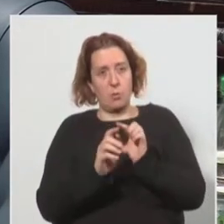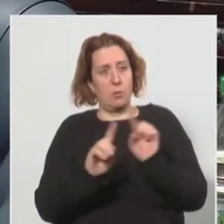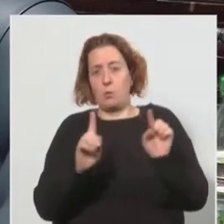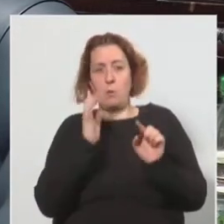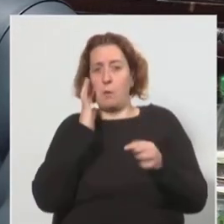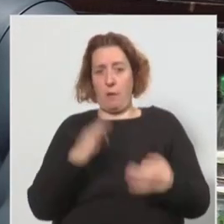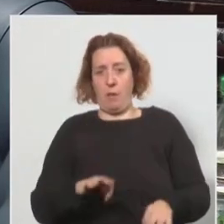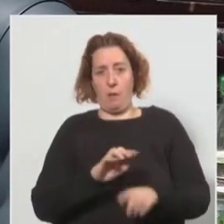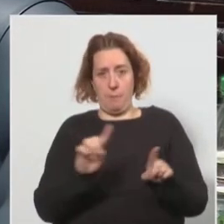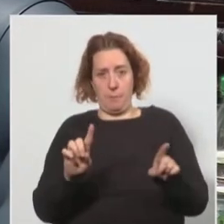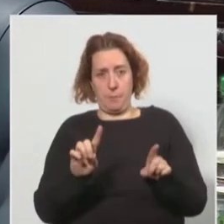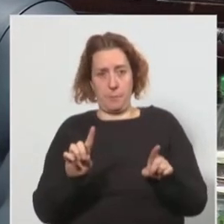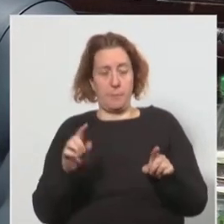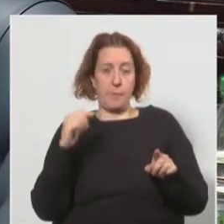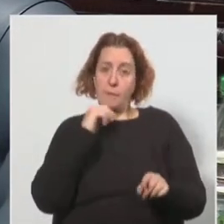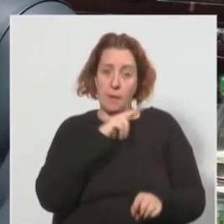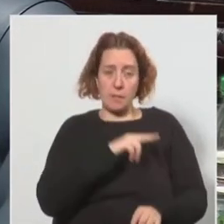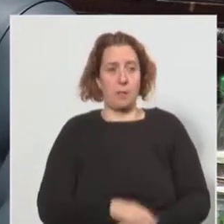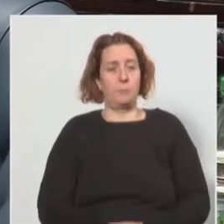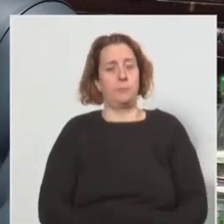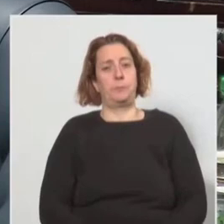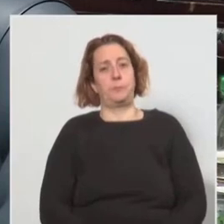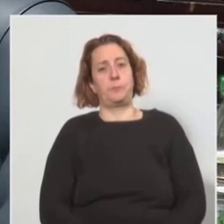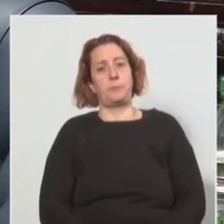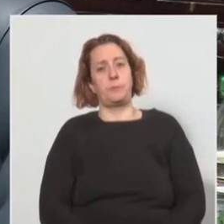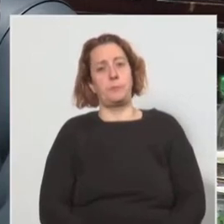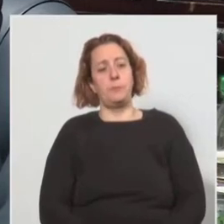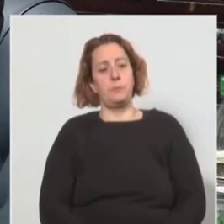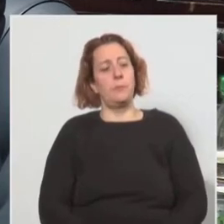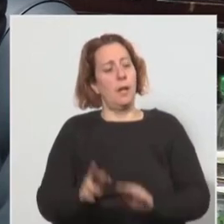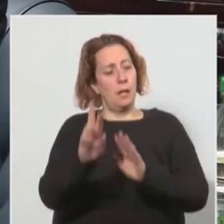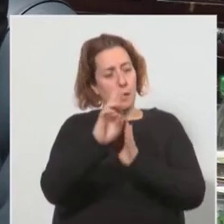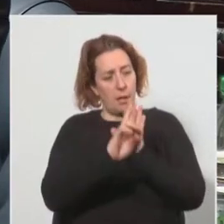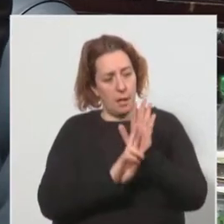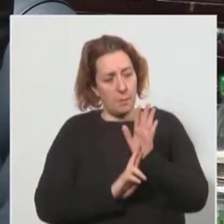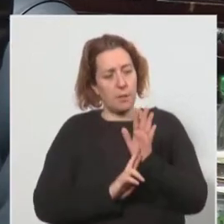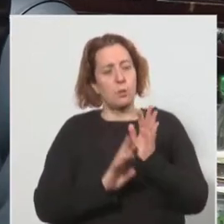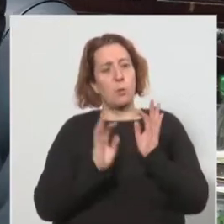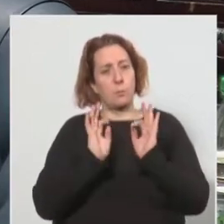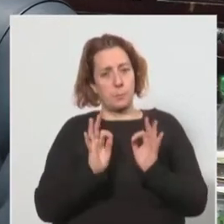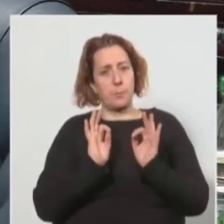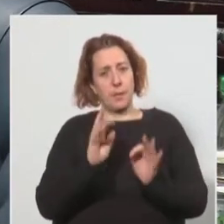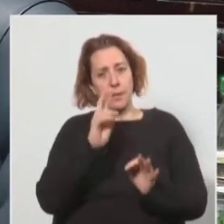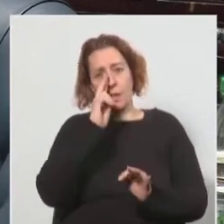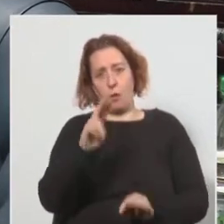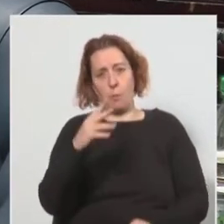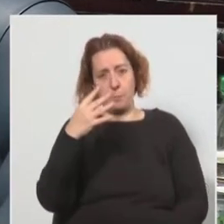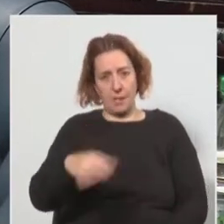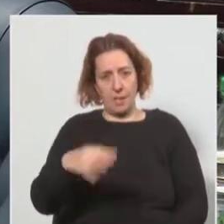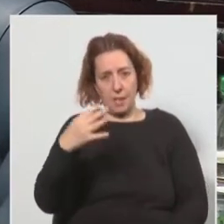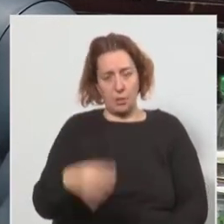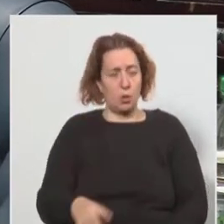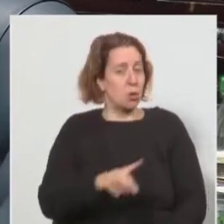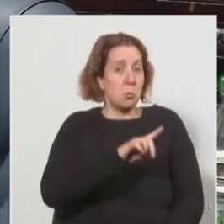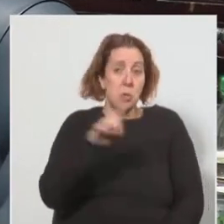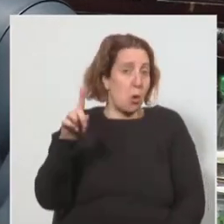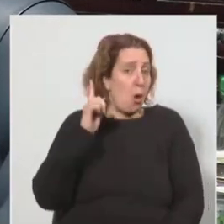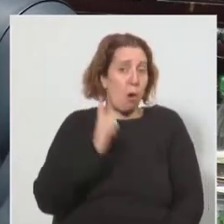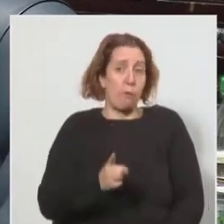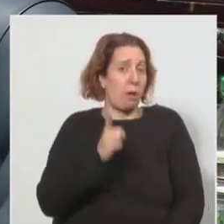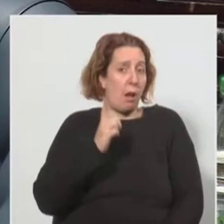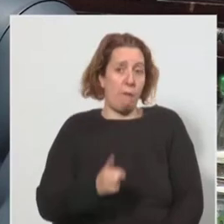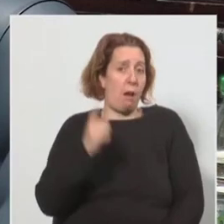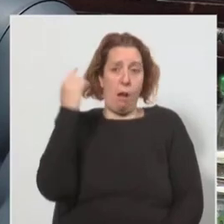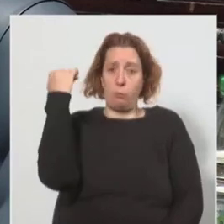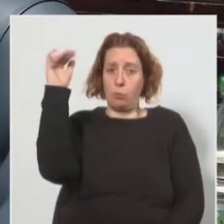son ciertas, son falsas. El reglamento vigente de 2014 no obligaba